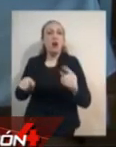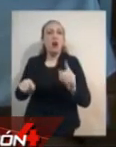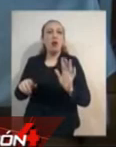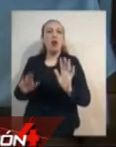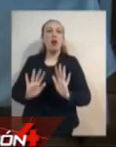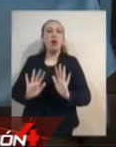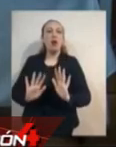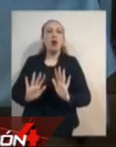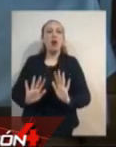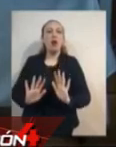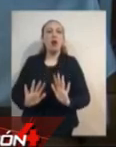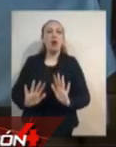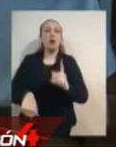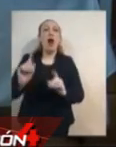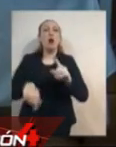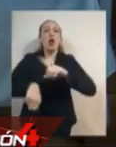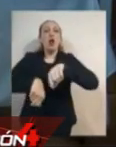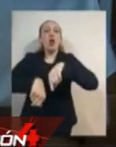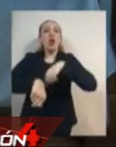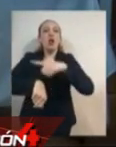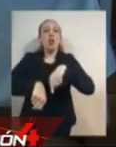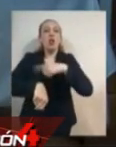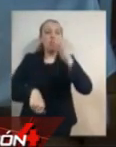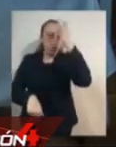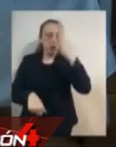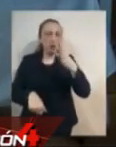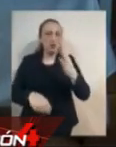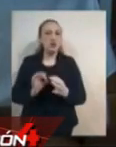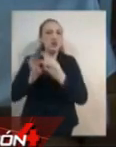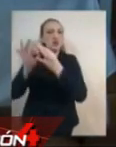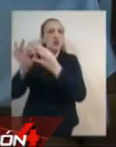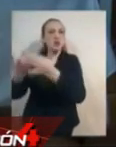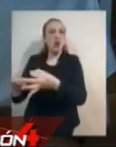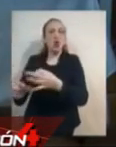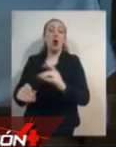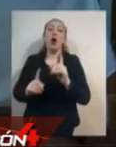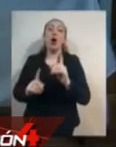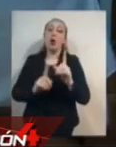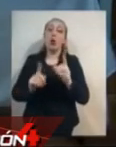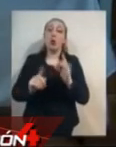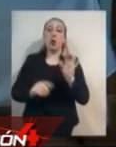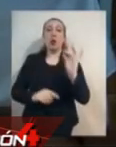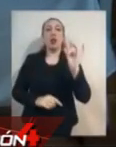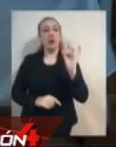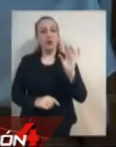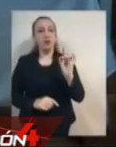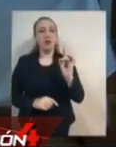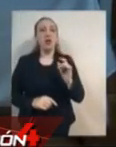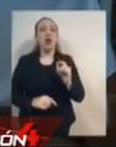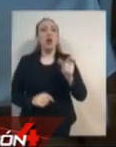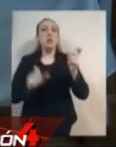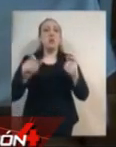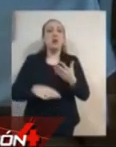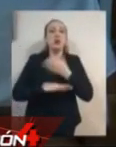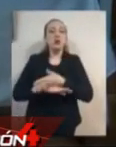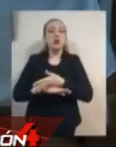demoran 12 horas de trabajo de todo un equipo. Por lo tanto, esto ha dificultado la llegada a todos y